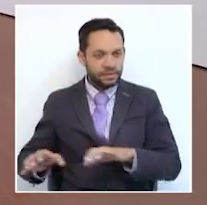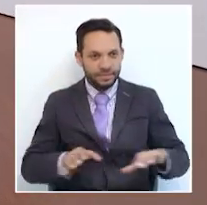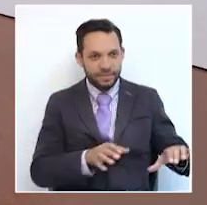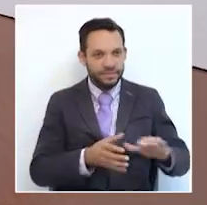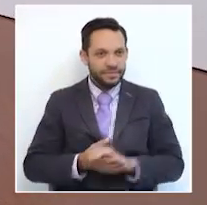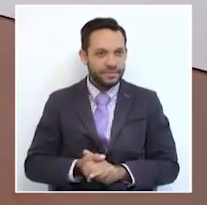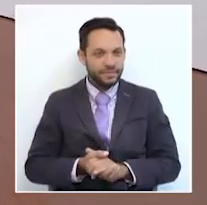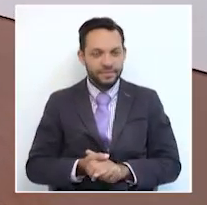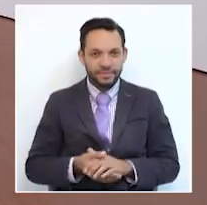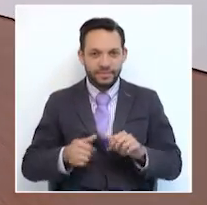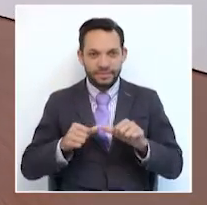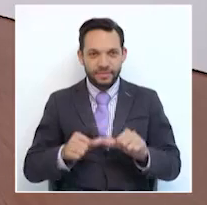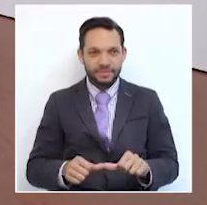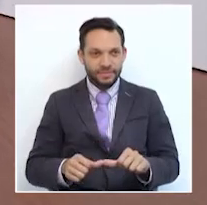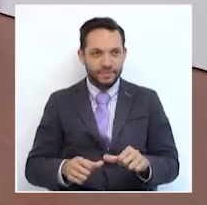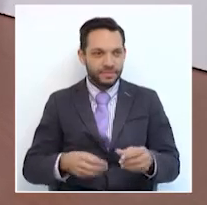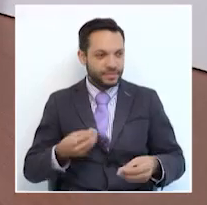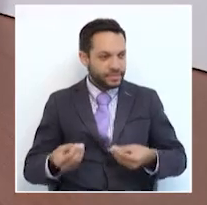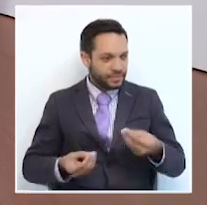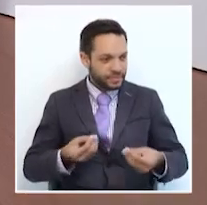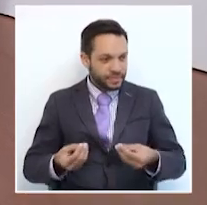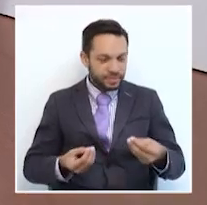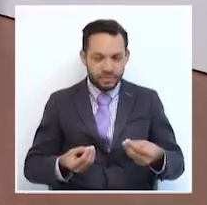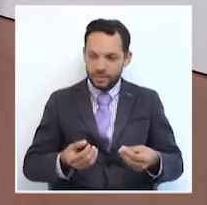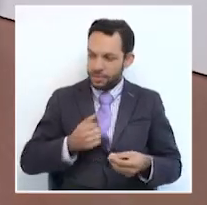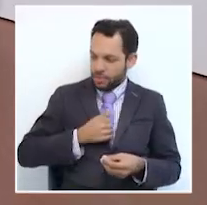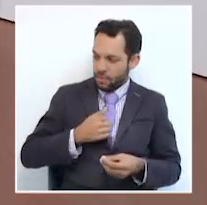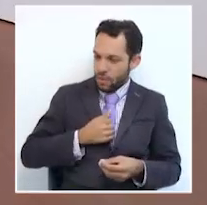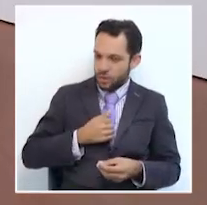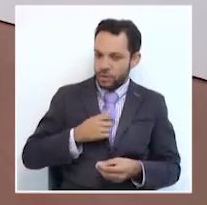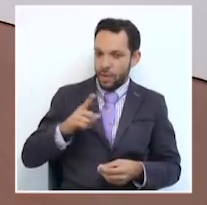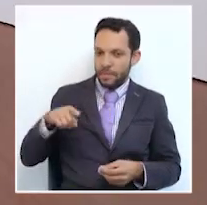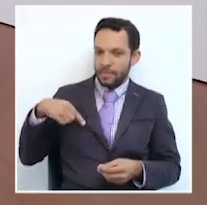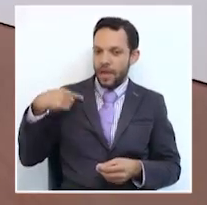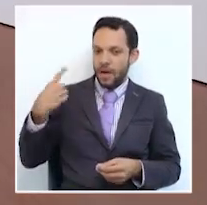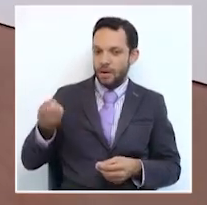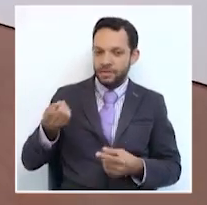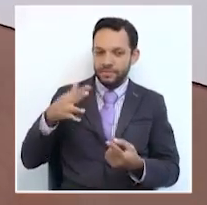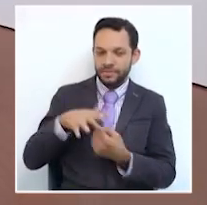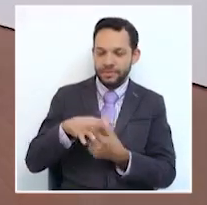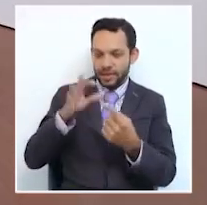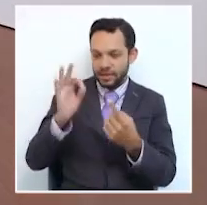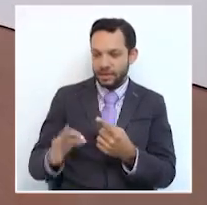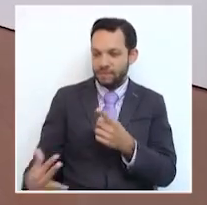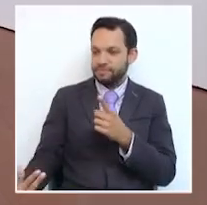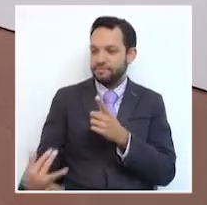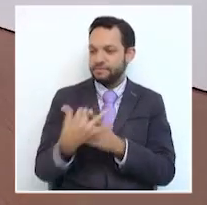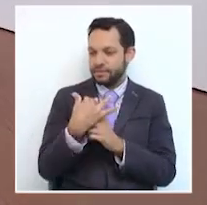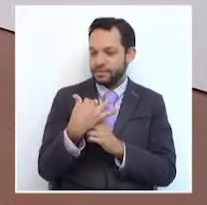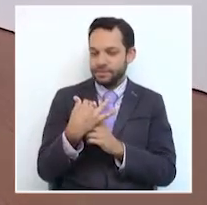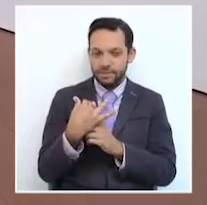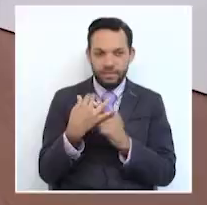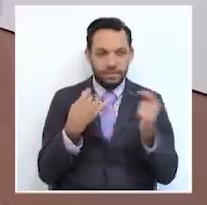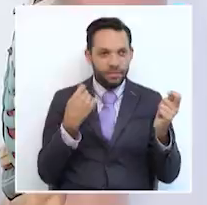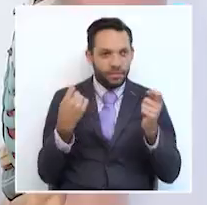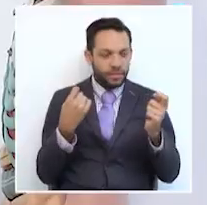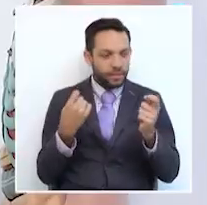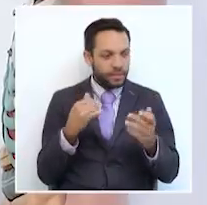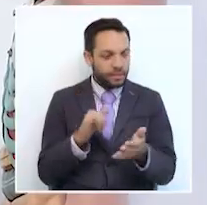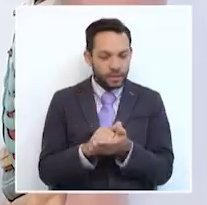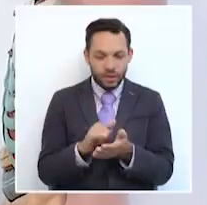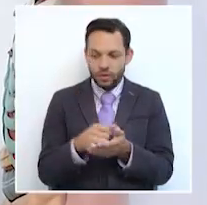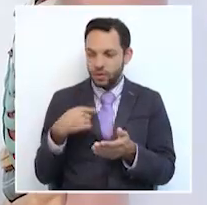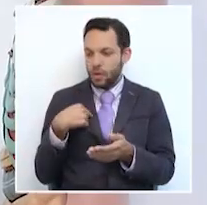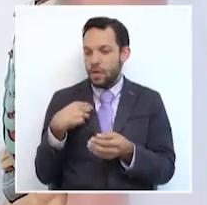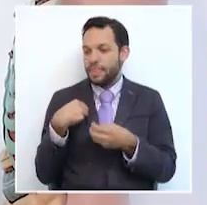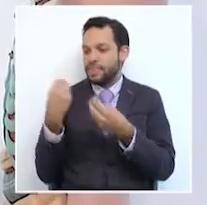devuelve o de otra manera lo que hago a otros es lo que estoy haciendo yo de eso que eso es lo que usted le hace al otro